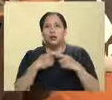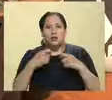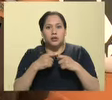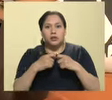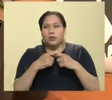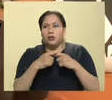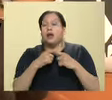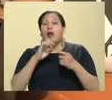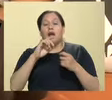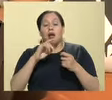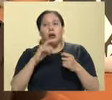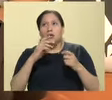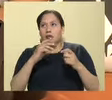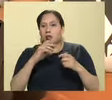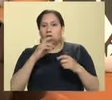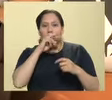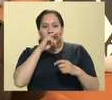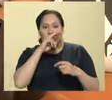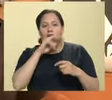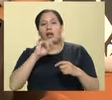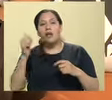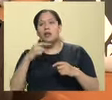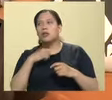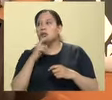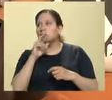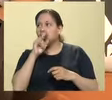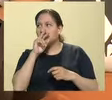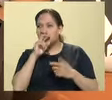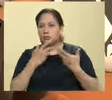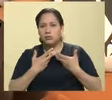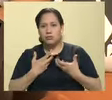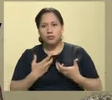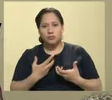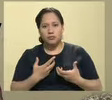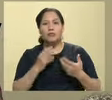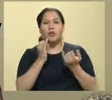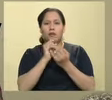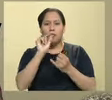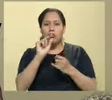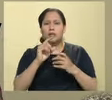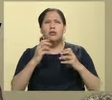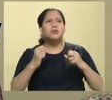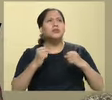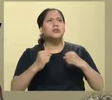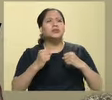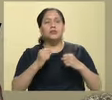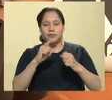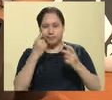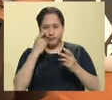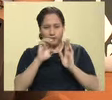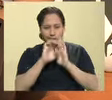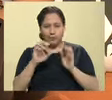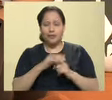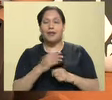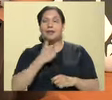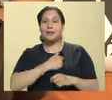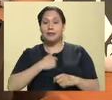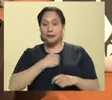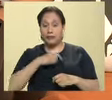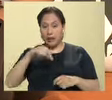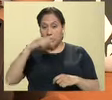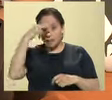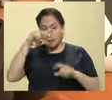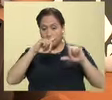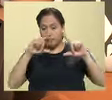la angustia. Okay. Entonces, ansiedad, angustia y un poquito de frustración. ¿Por qué? Fíjate que desgraciadamente en